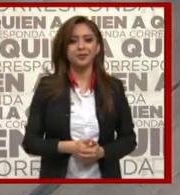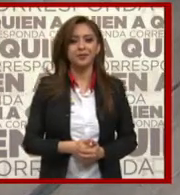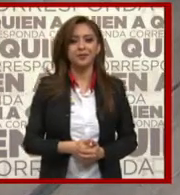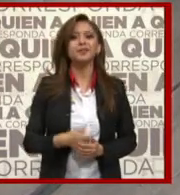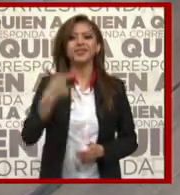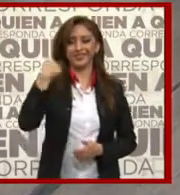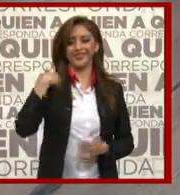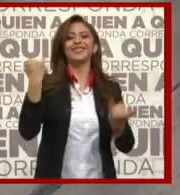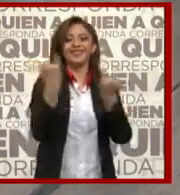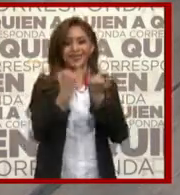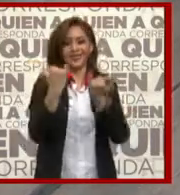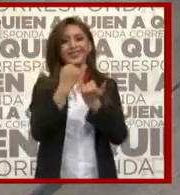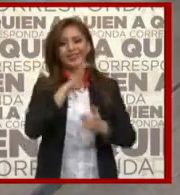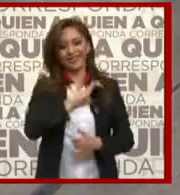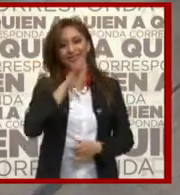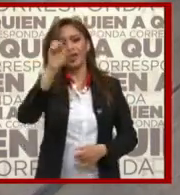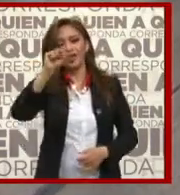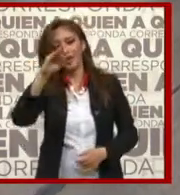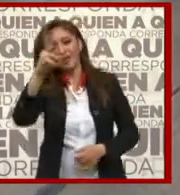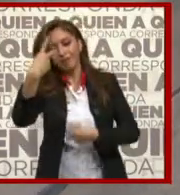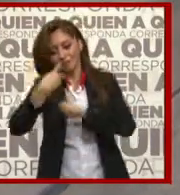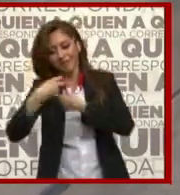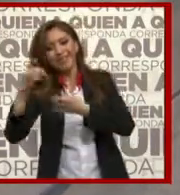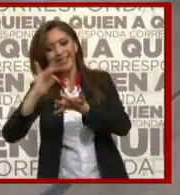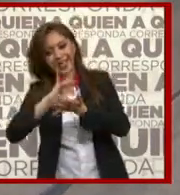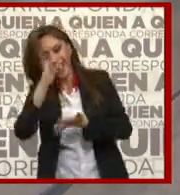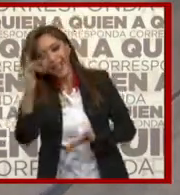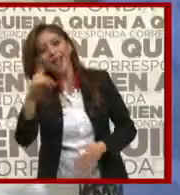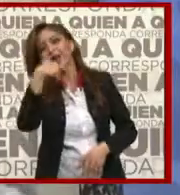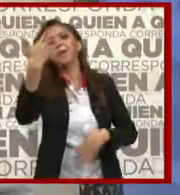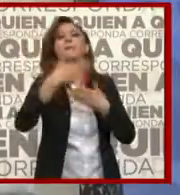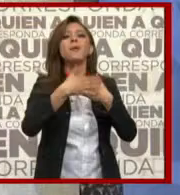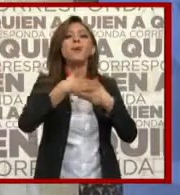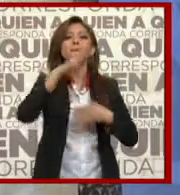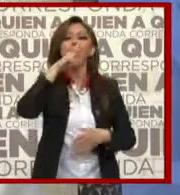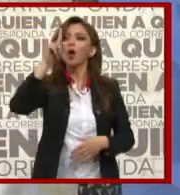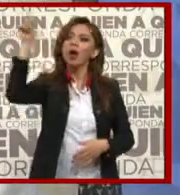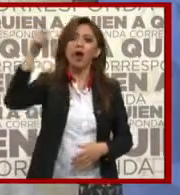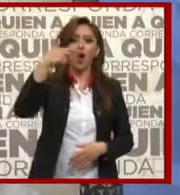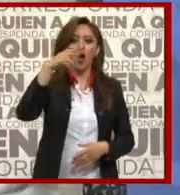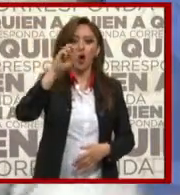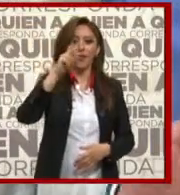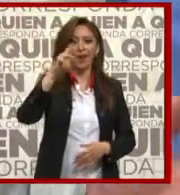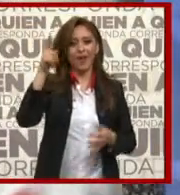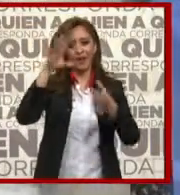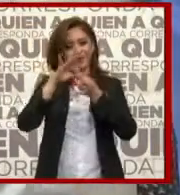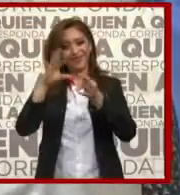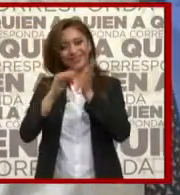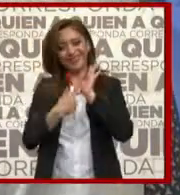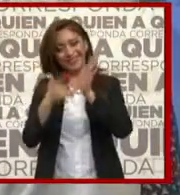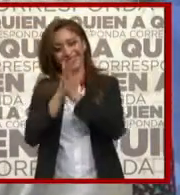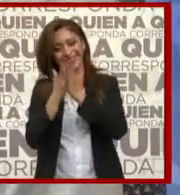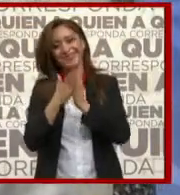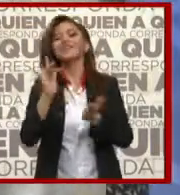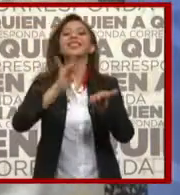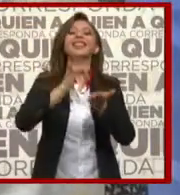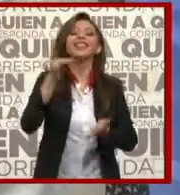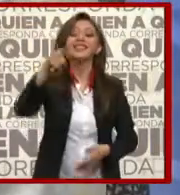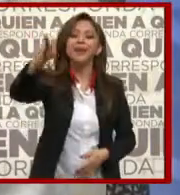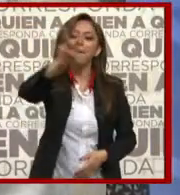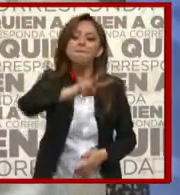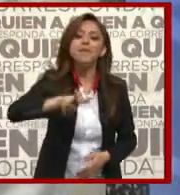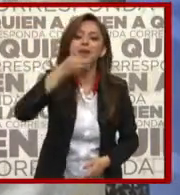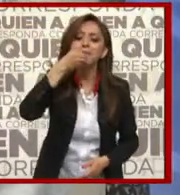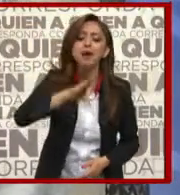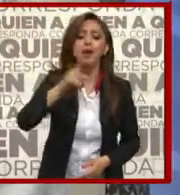Yo también te quiero eh Sofi Gracias por tus invitados otro día Ya te vas al Hormiguero a presentar tu libro eh Gracias Nos vamos que tenga un expido viernes Gracias